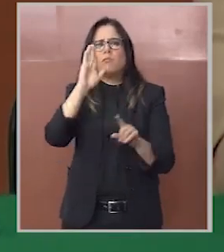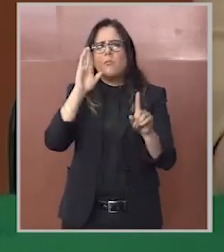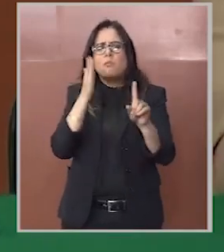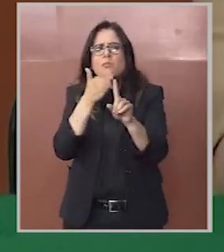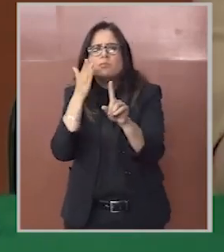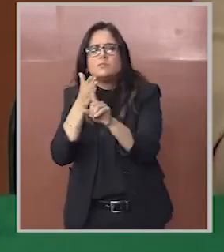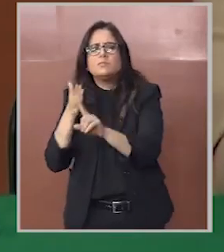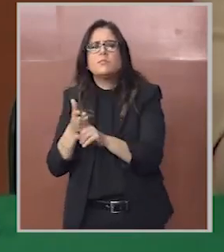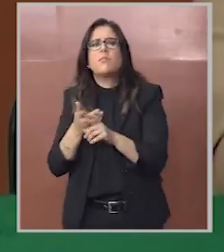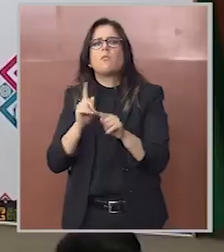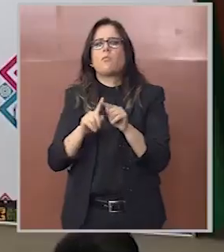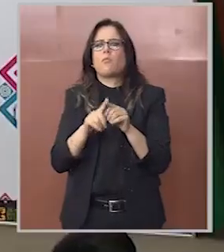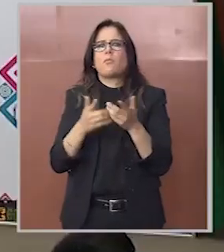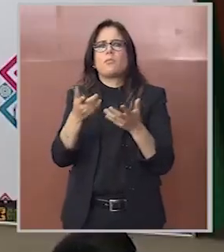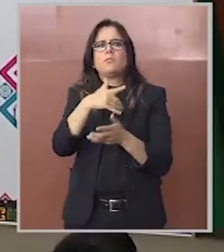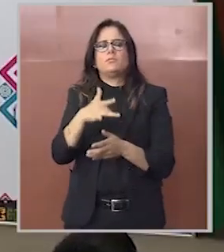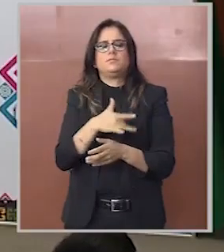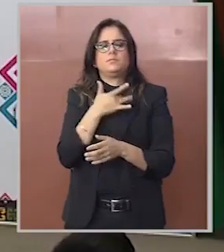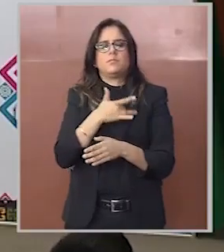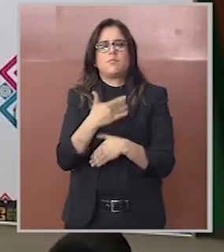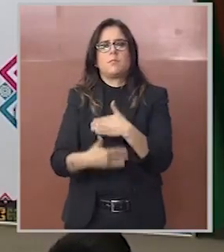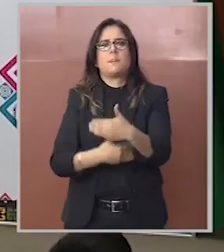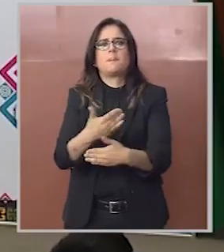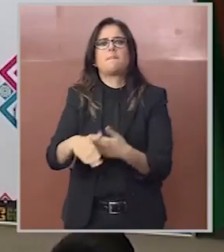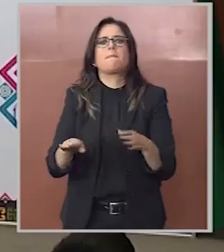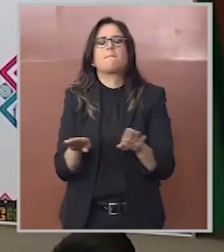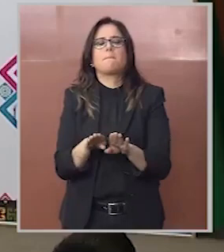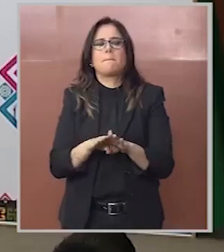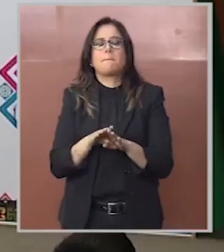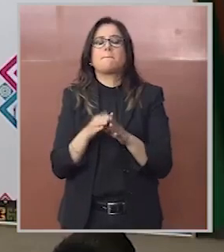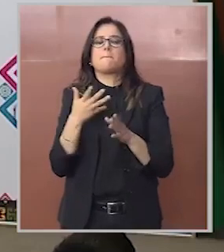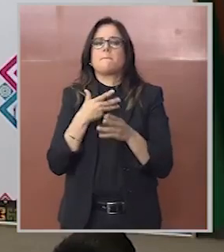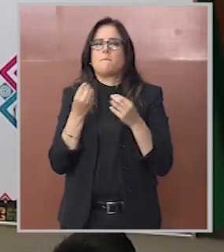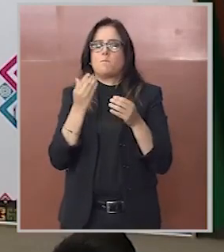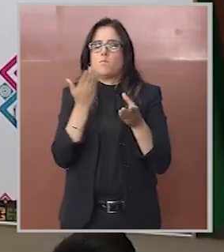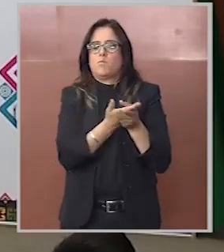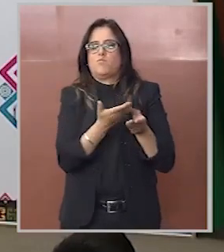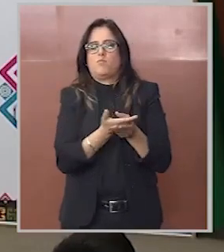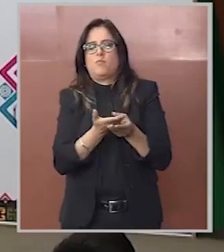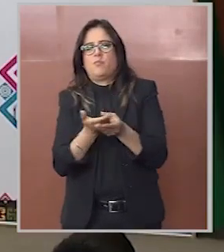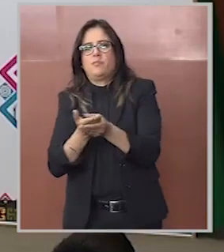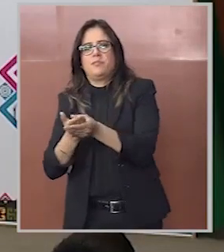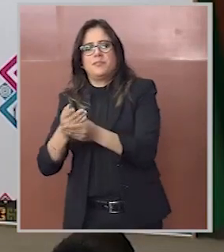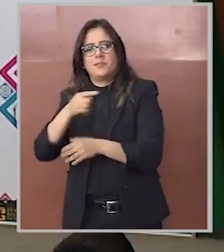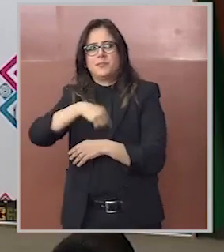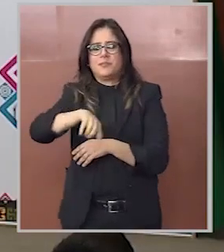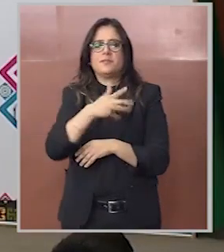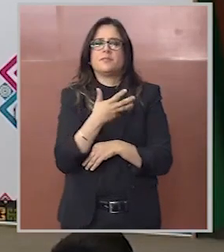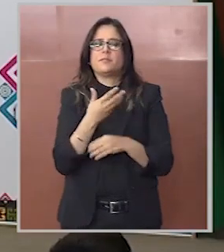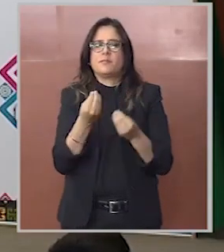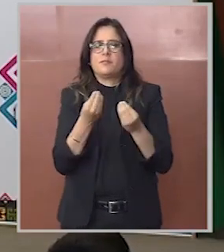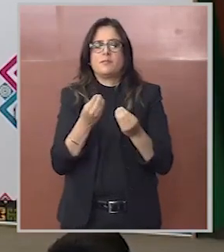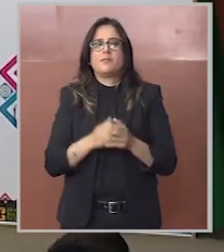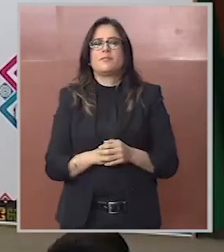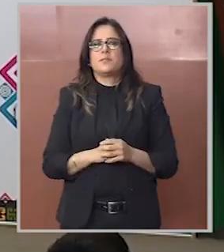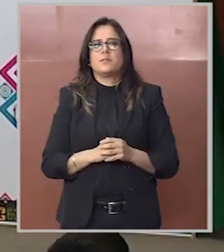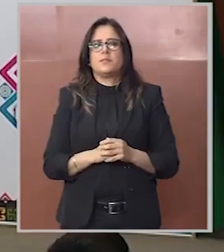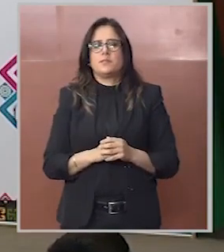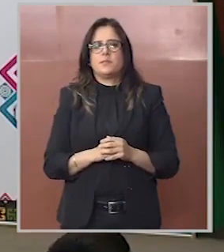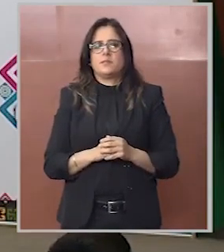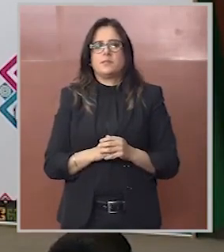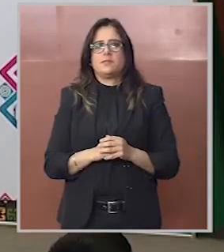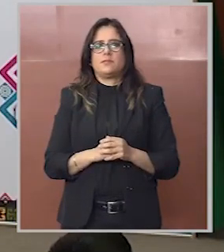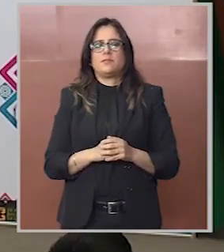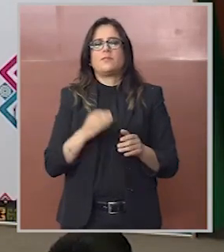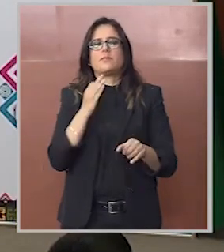dónde Hacia dónde se pretende porque pues sí hay muchos documentos por ahí no entonces este y bueno eh una de las